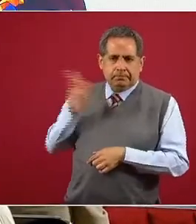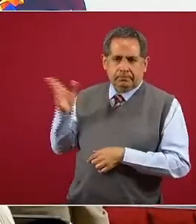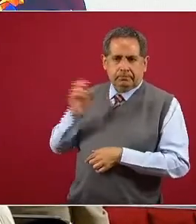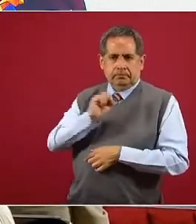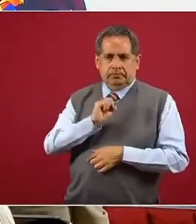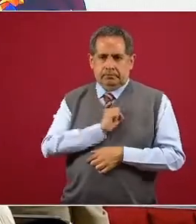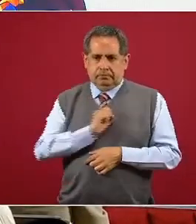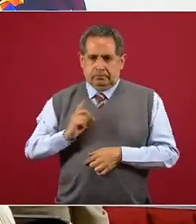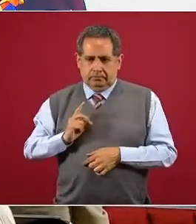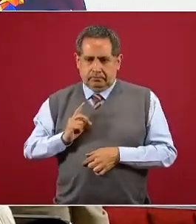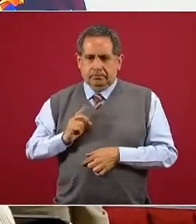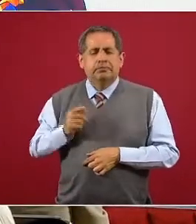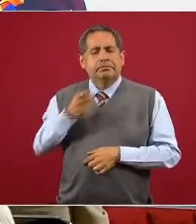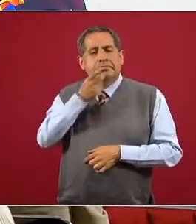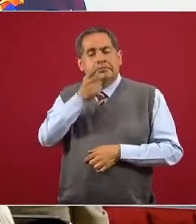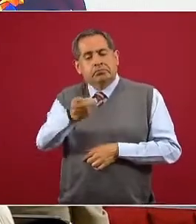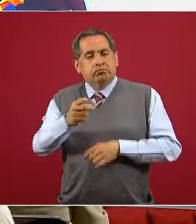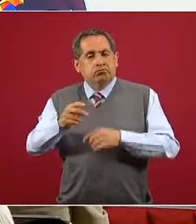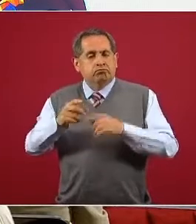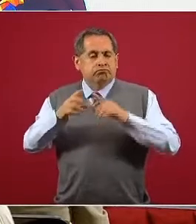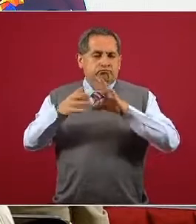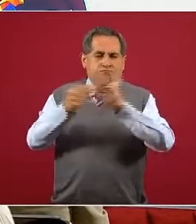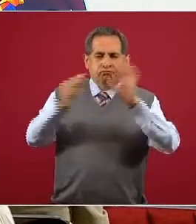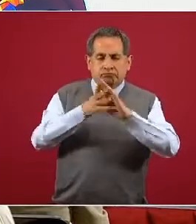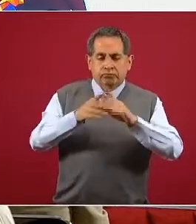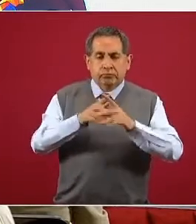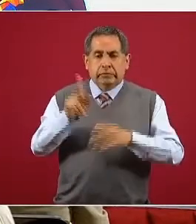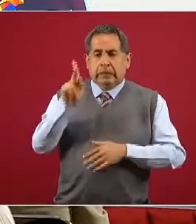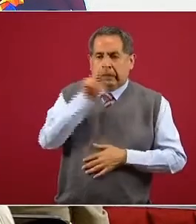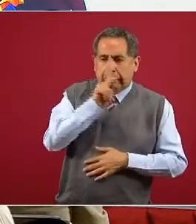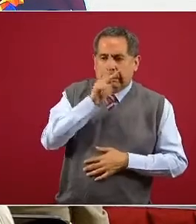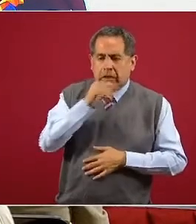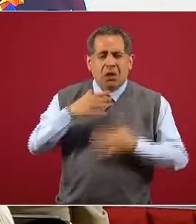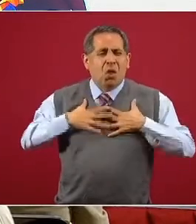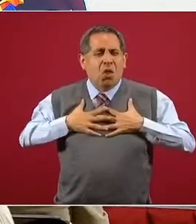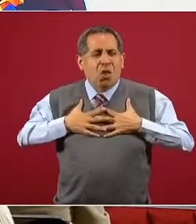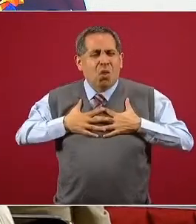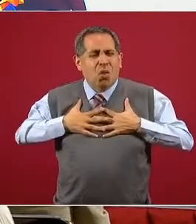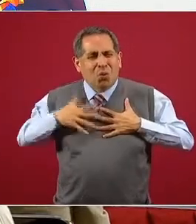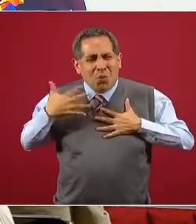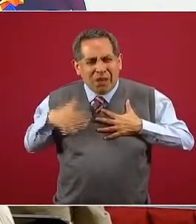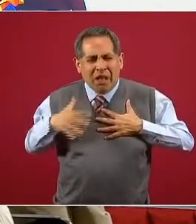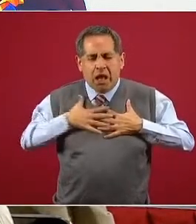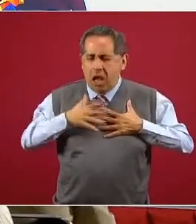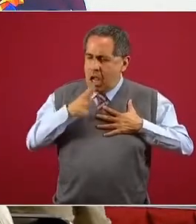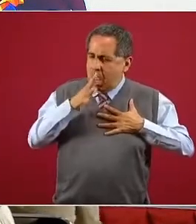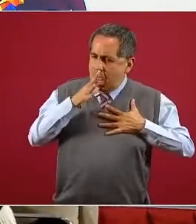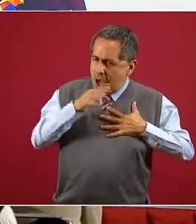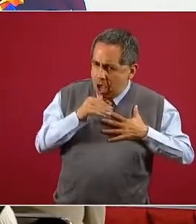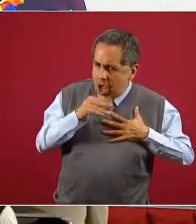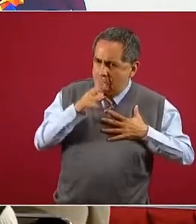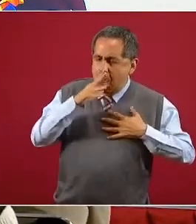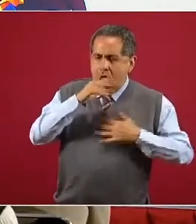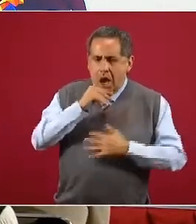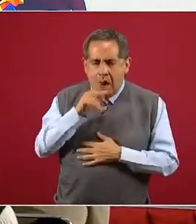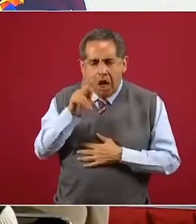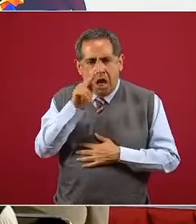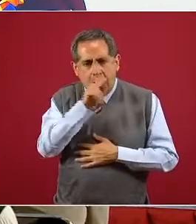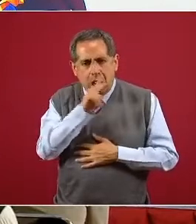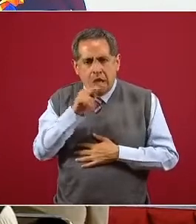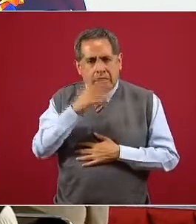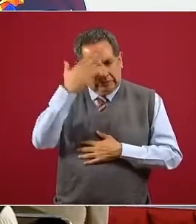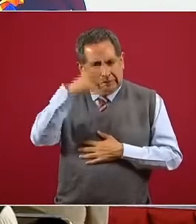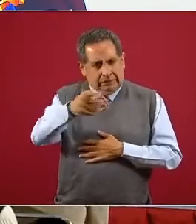utiliza correctamente su cubrebocas, nos dice la falta de aire, el dolor en el pecho y una saturación de oxígeno, si es que